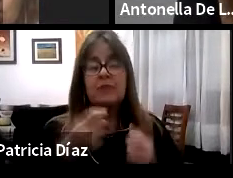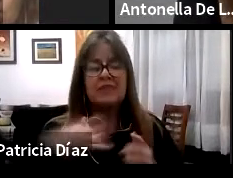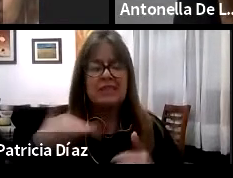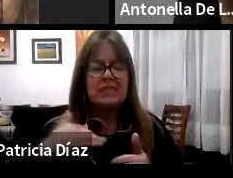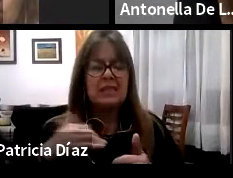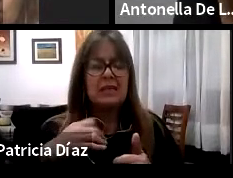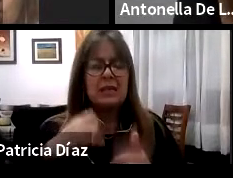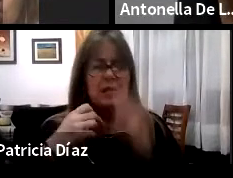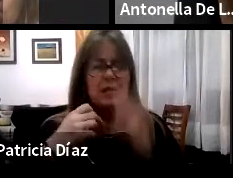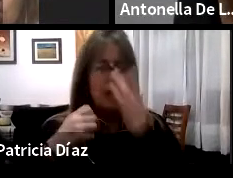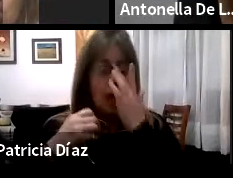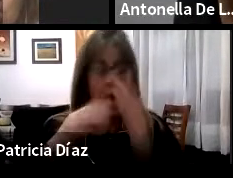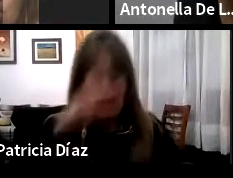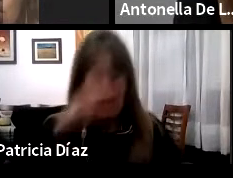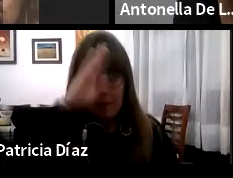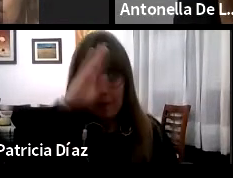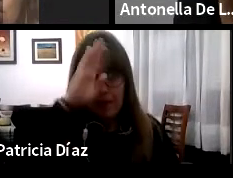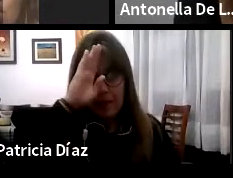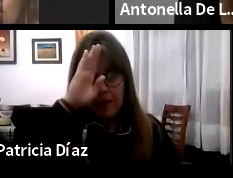aprender